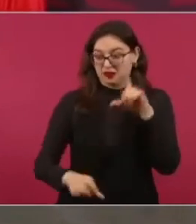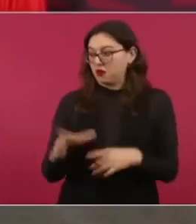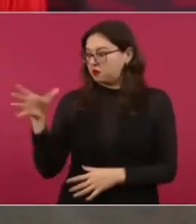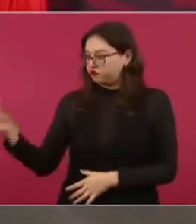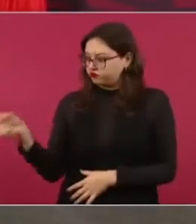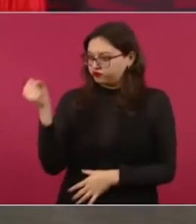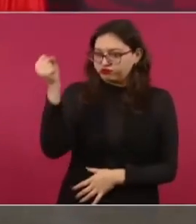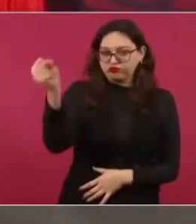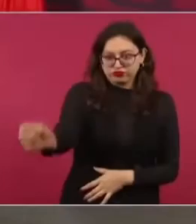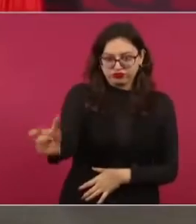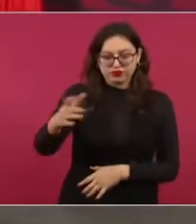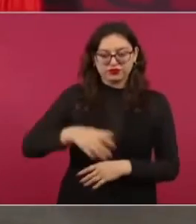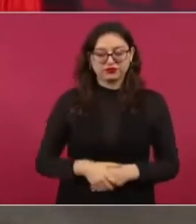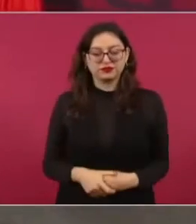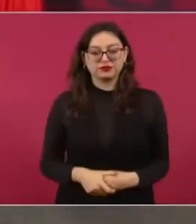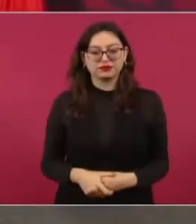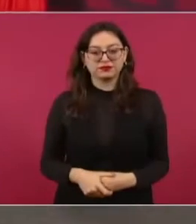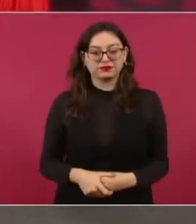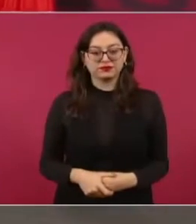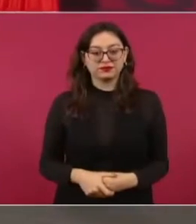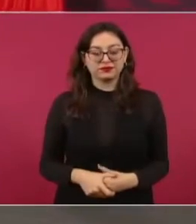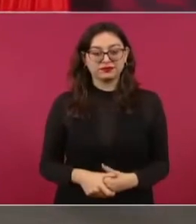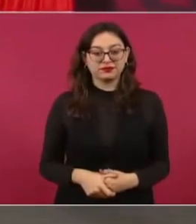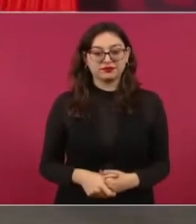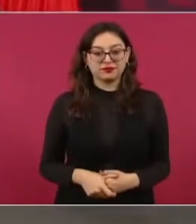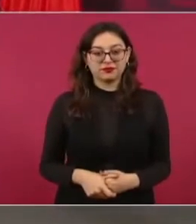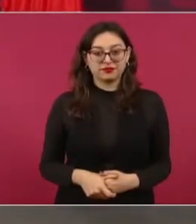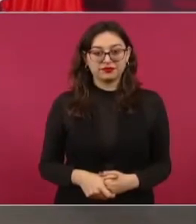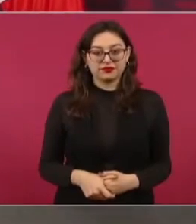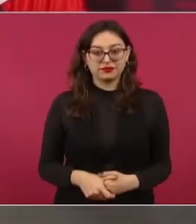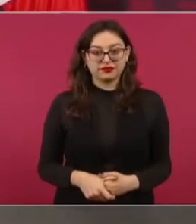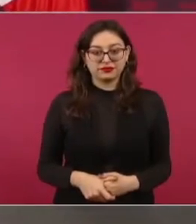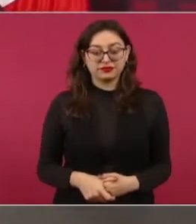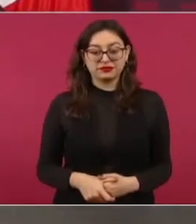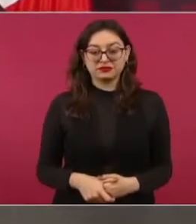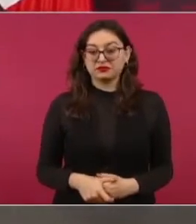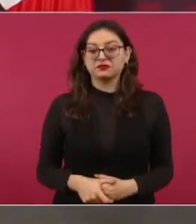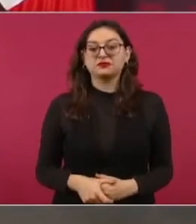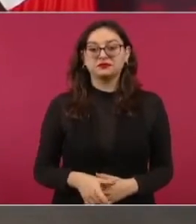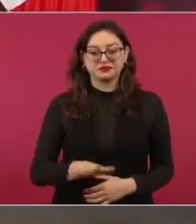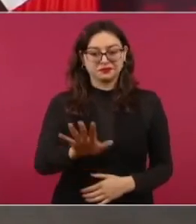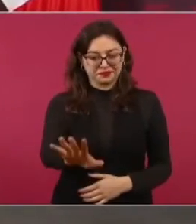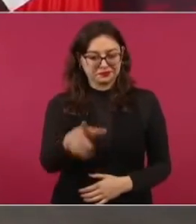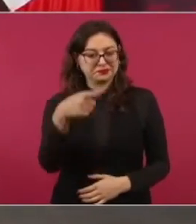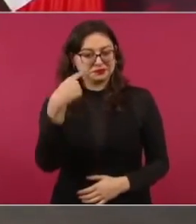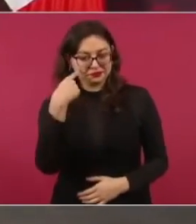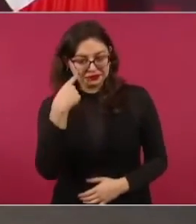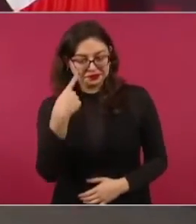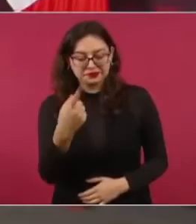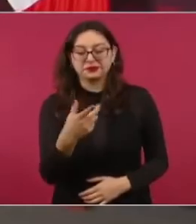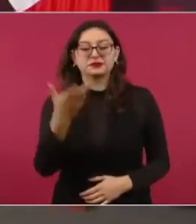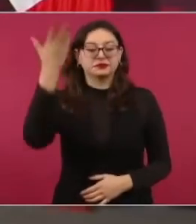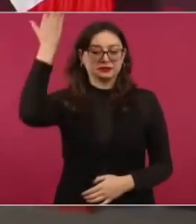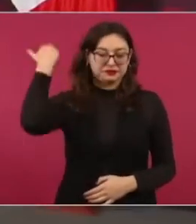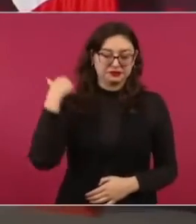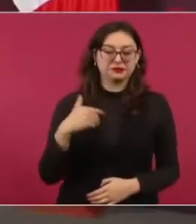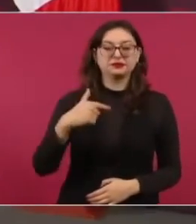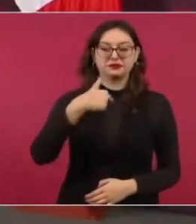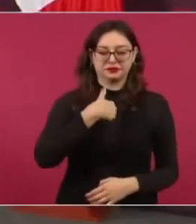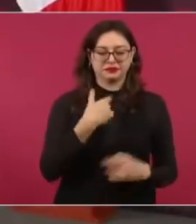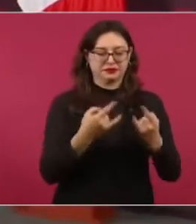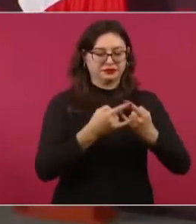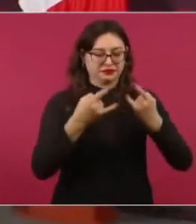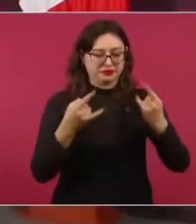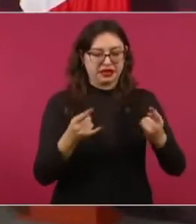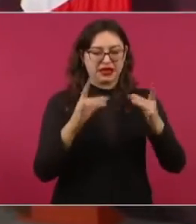me llegan a ver, es lo mismo, nada más que en el ámbito local. Pero así es